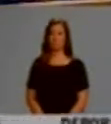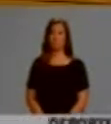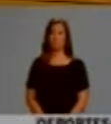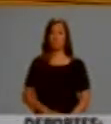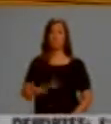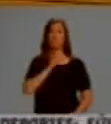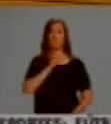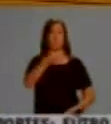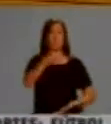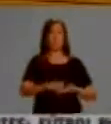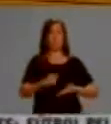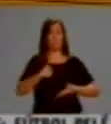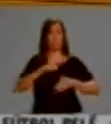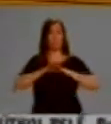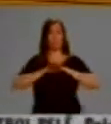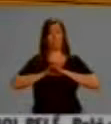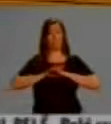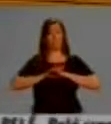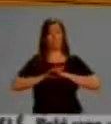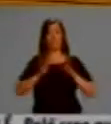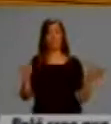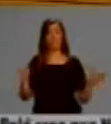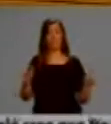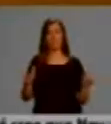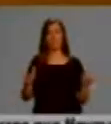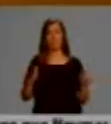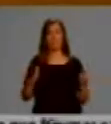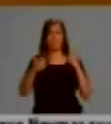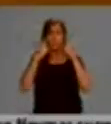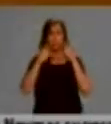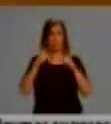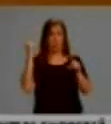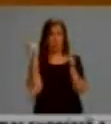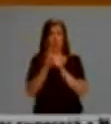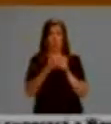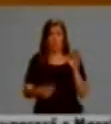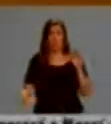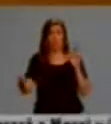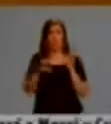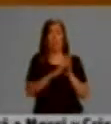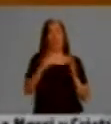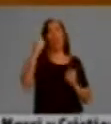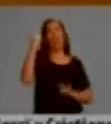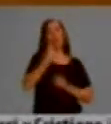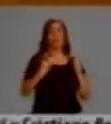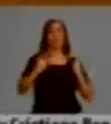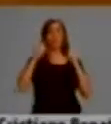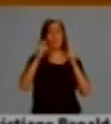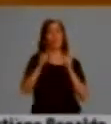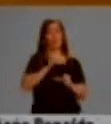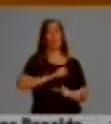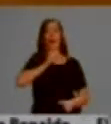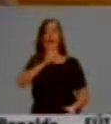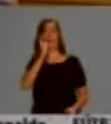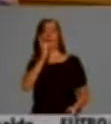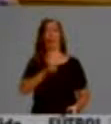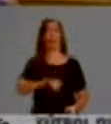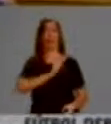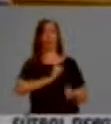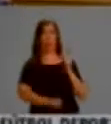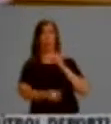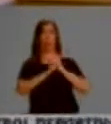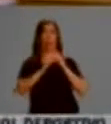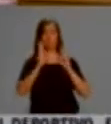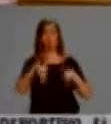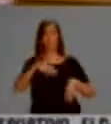Esa moción de censura en fraude de Constitución con que algunos han intentado amenazarme